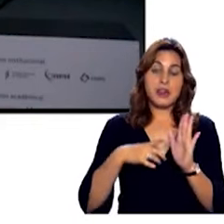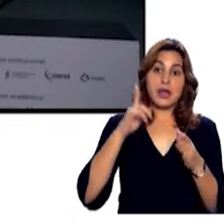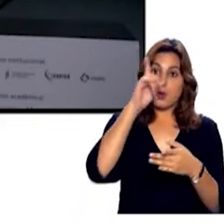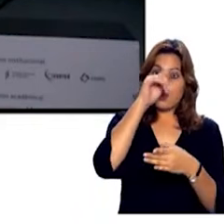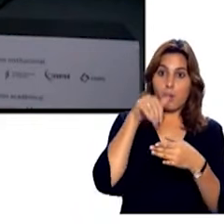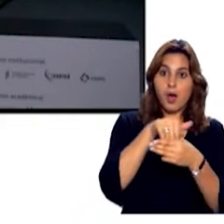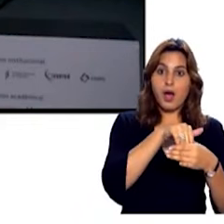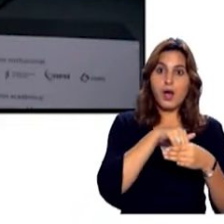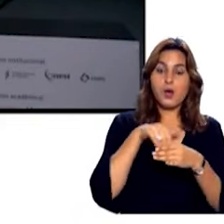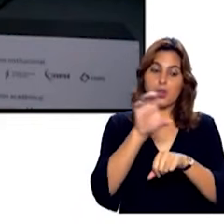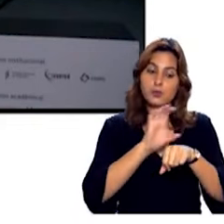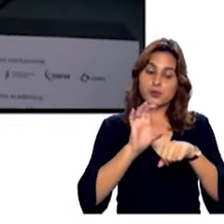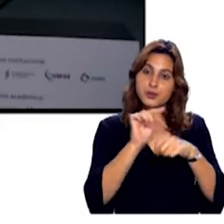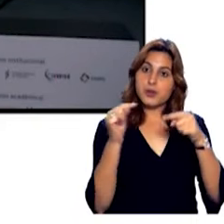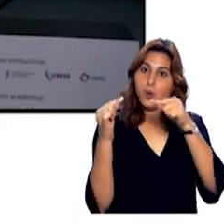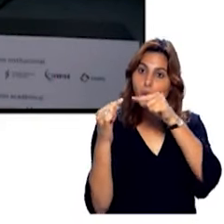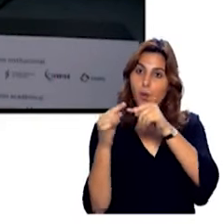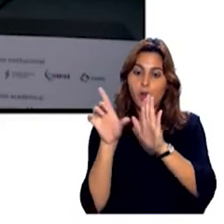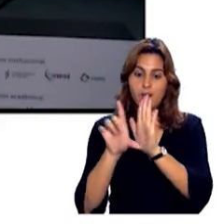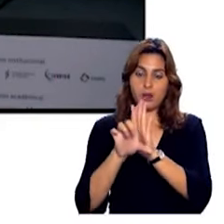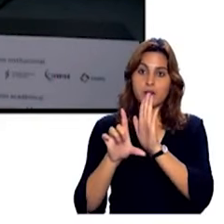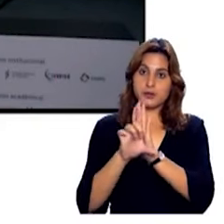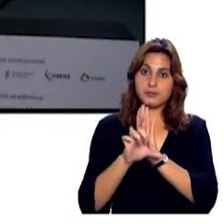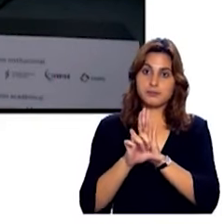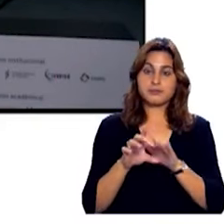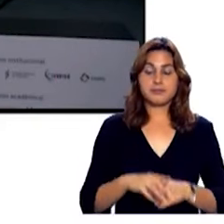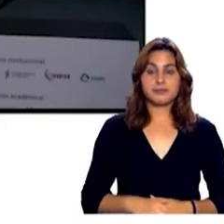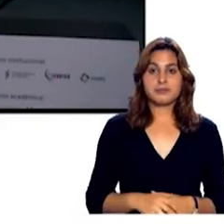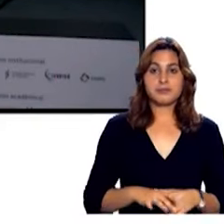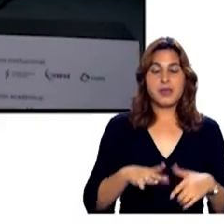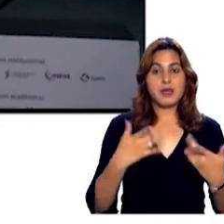partir de Entonces realizan esa